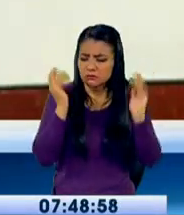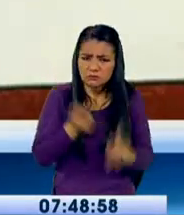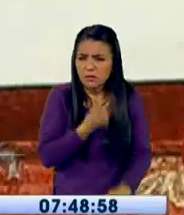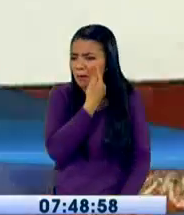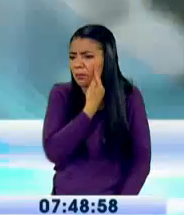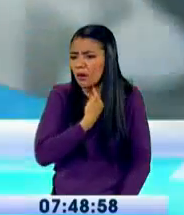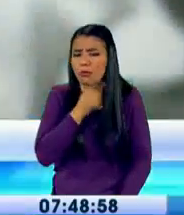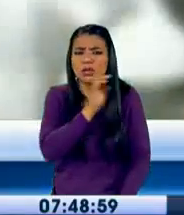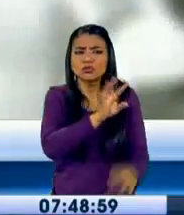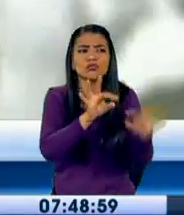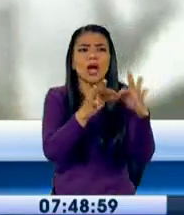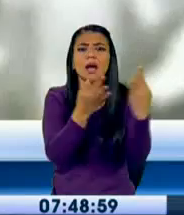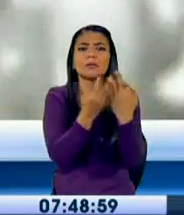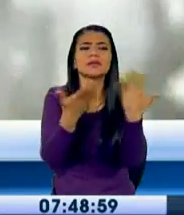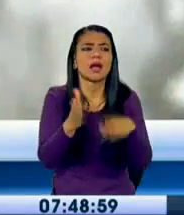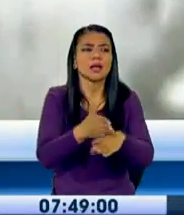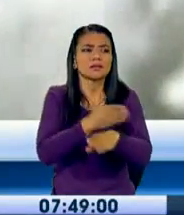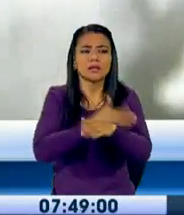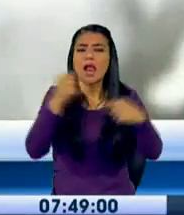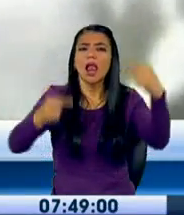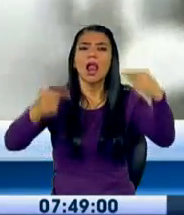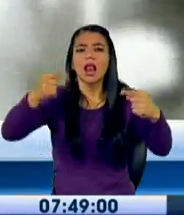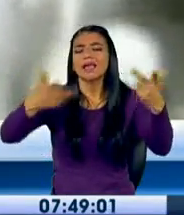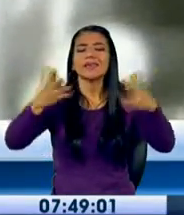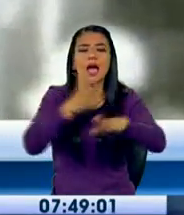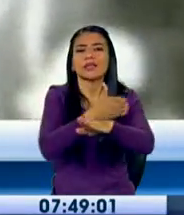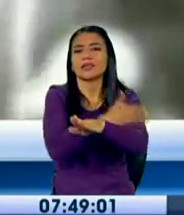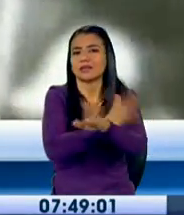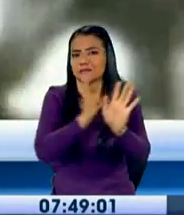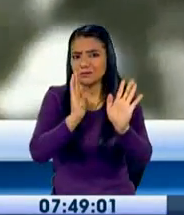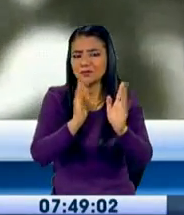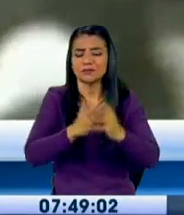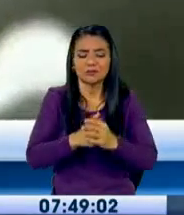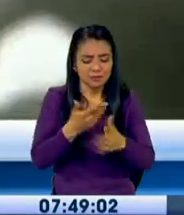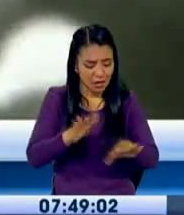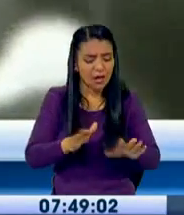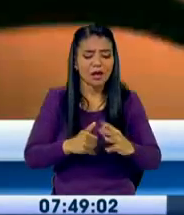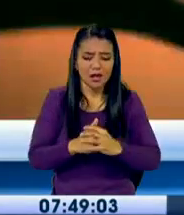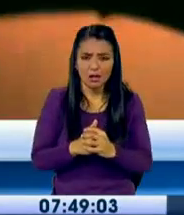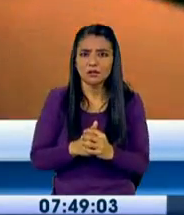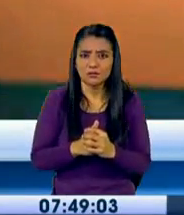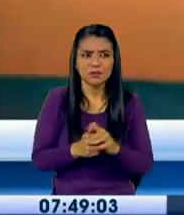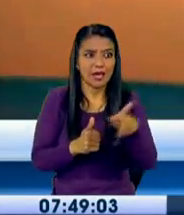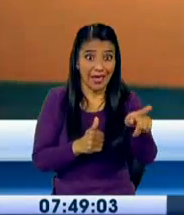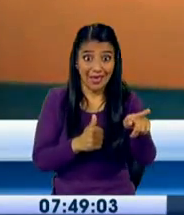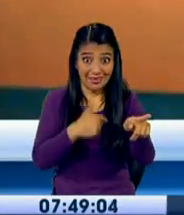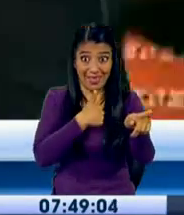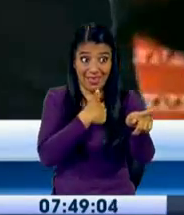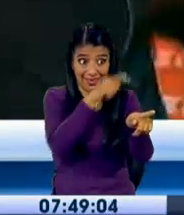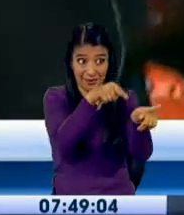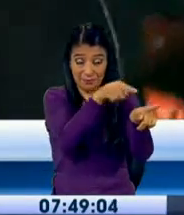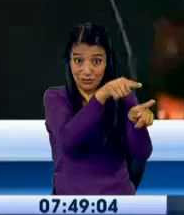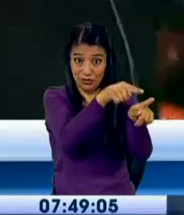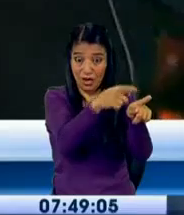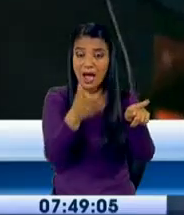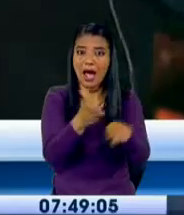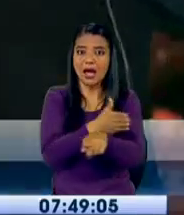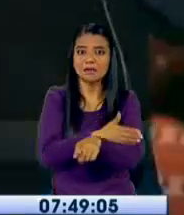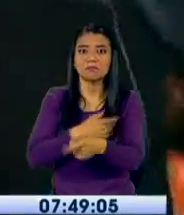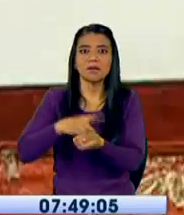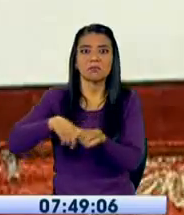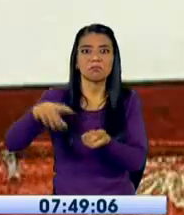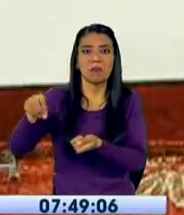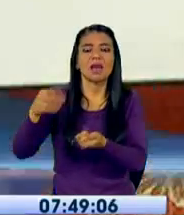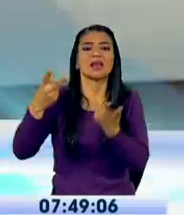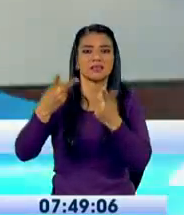con la familia de ella ya hemos tenido una riña tiempo atrás. La mujer agresora que me atacó a mí, agredió a mi